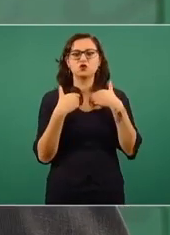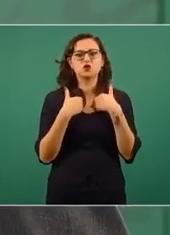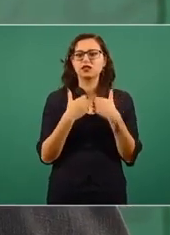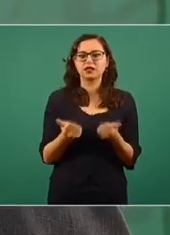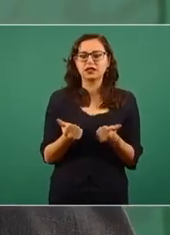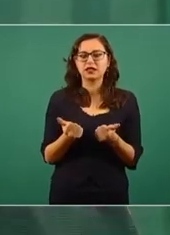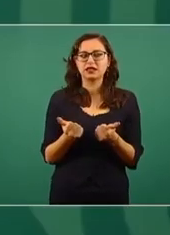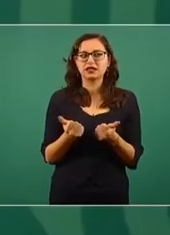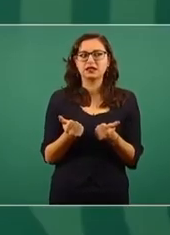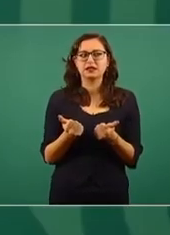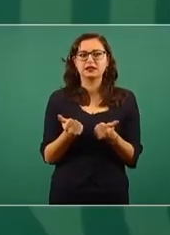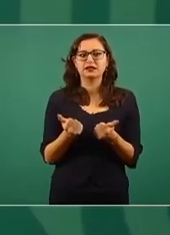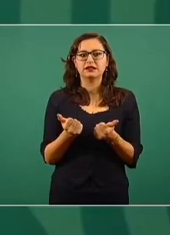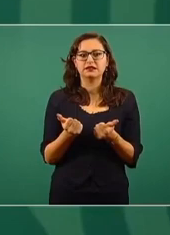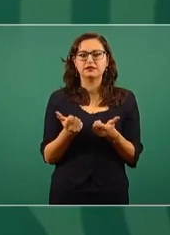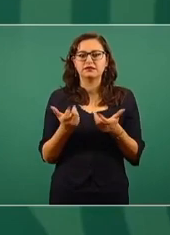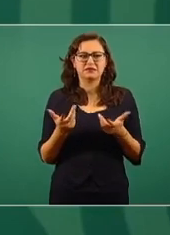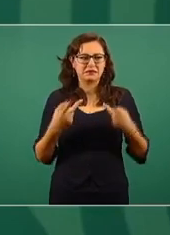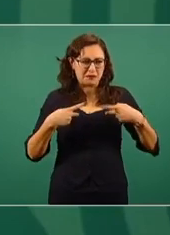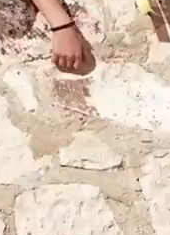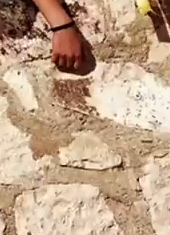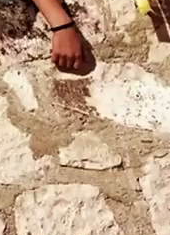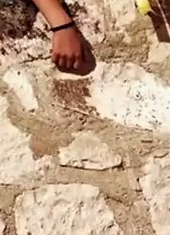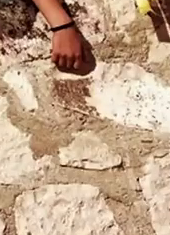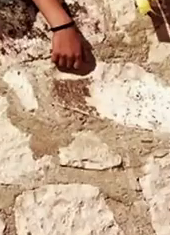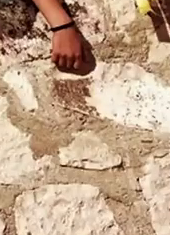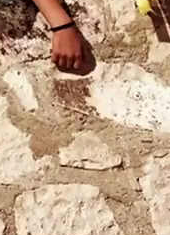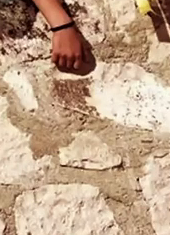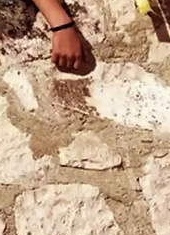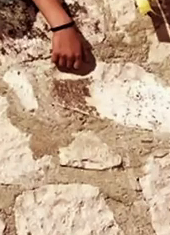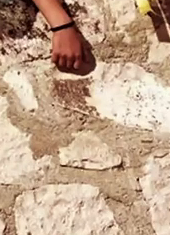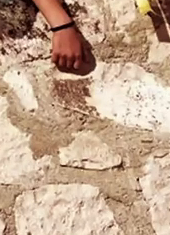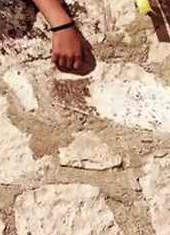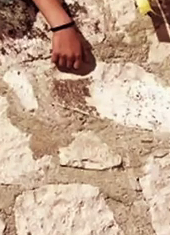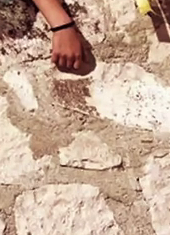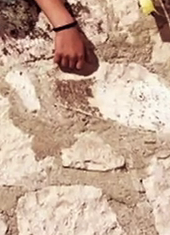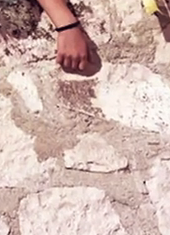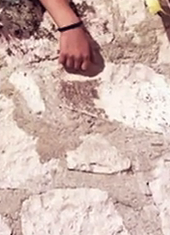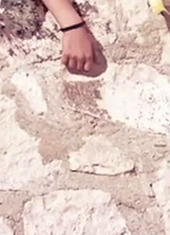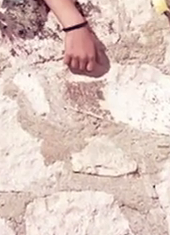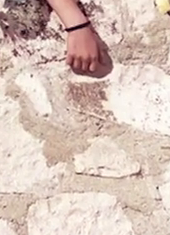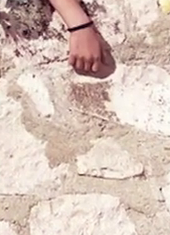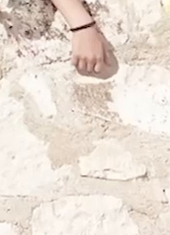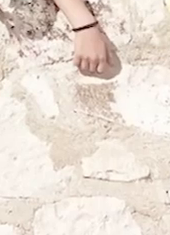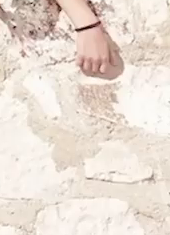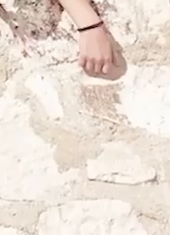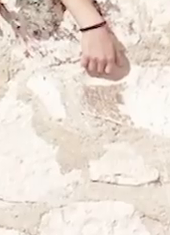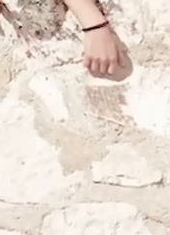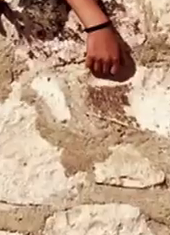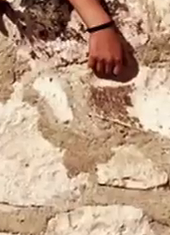piense en favor del pueblo, de que se tenga sentimientos